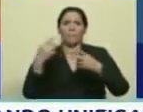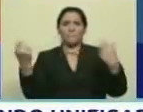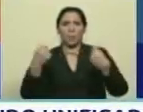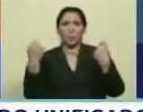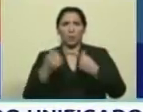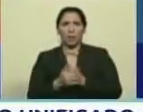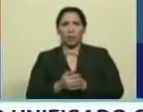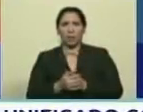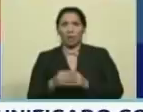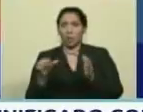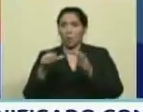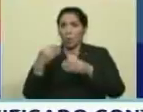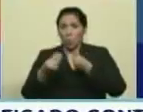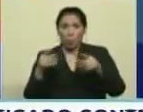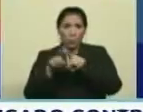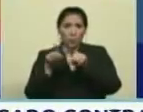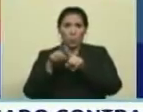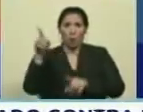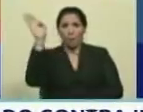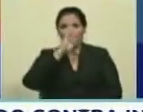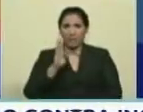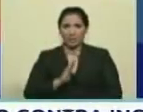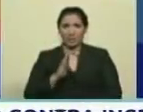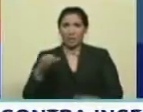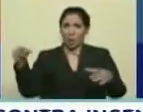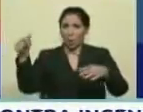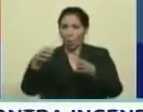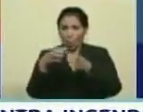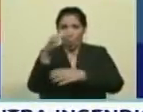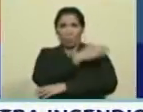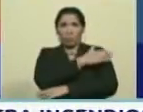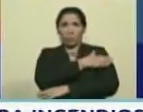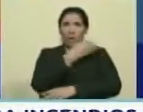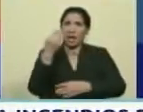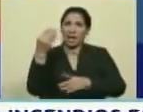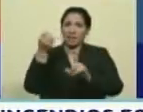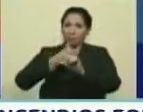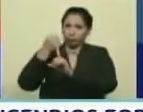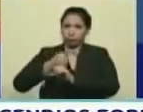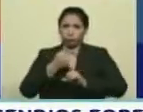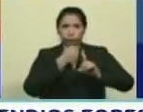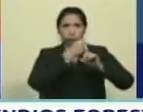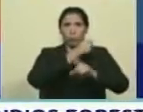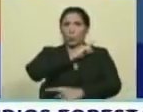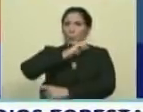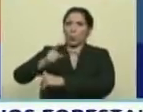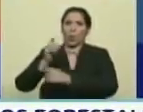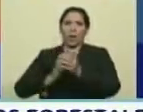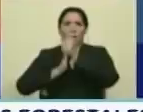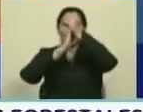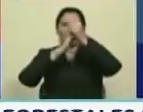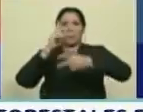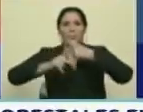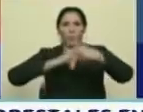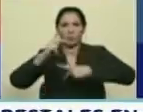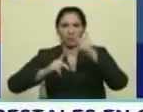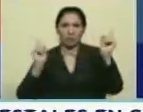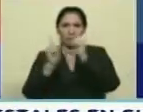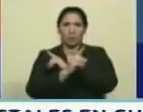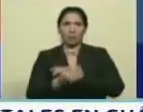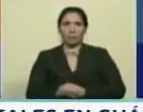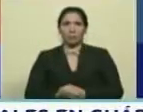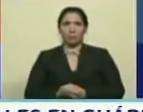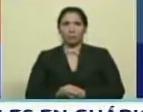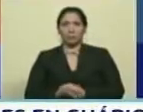venales, hoy asociados a la derecha, insisten en la práctica de acusar y condenar a los líderes progresistas. Es